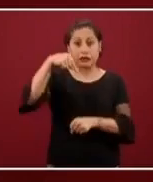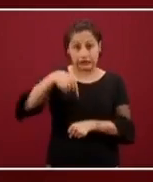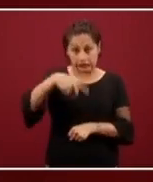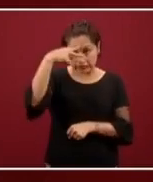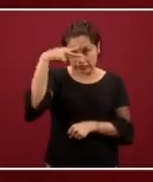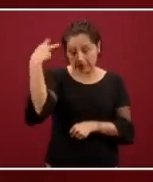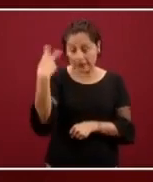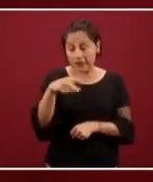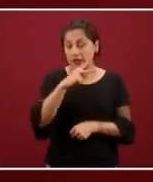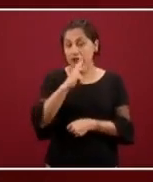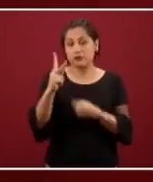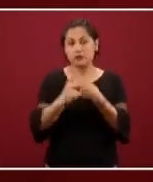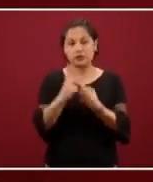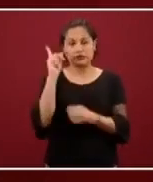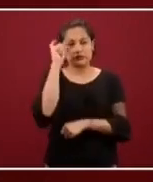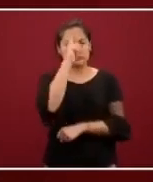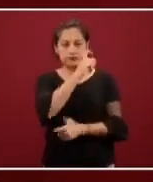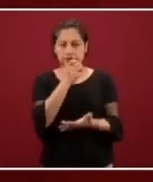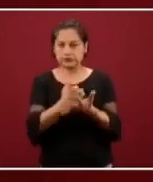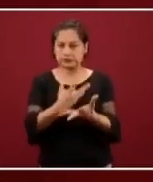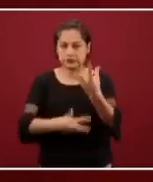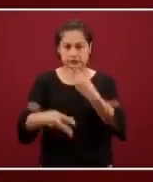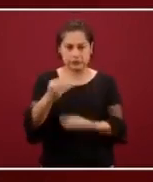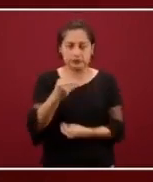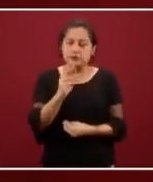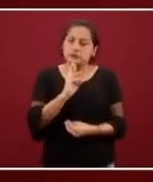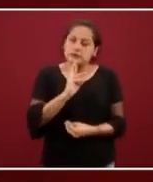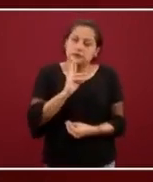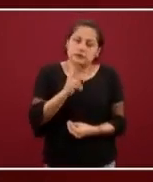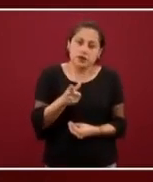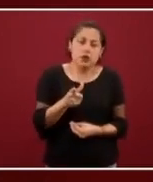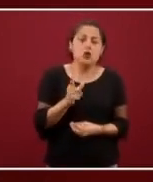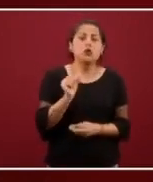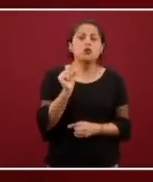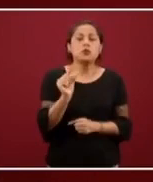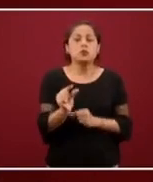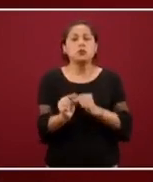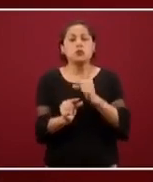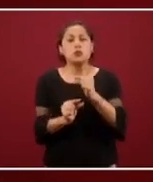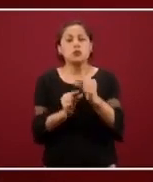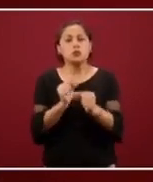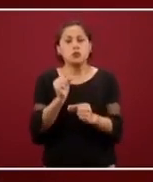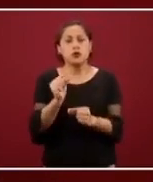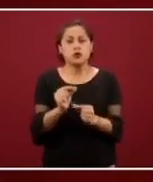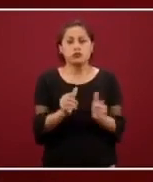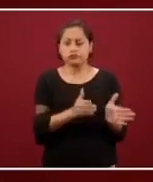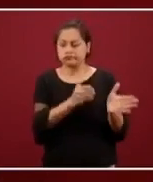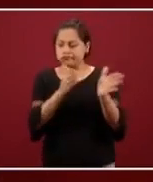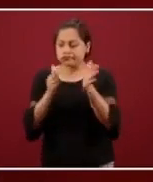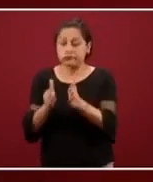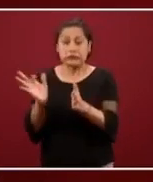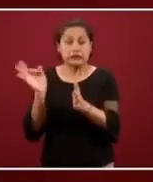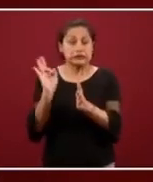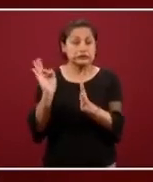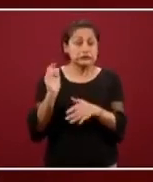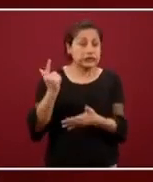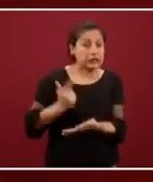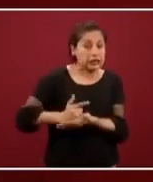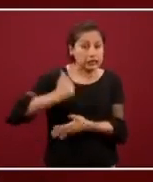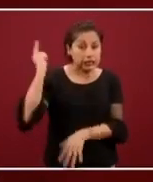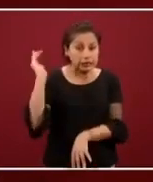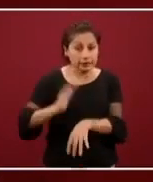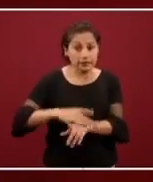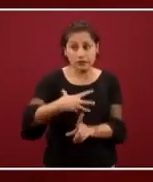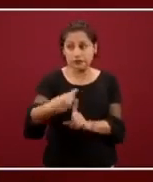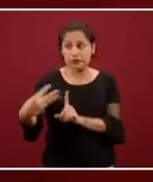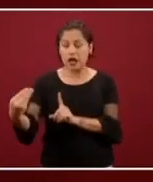que valdría más la pena esperar en un escenario un poco más fuerte en la cuestión de la infección para entonces